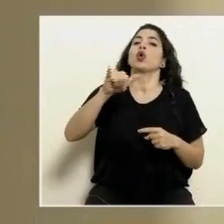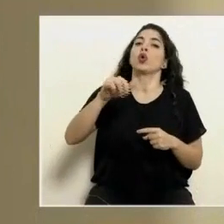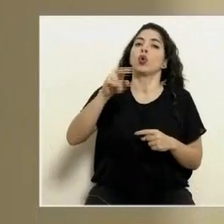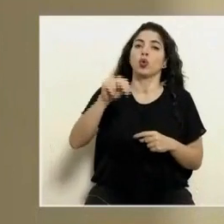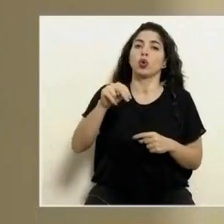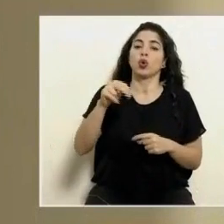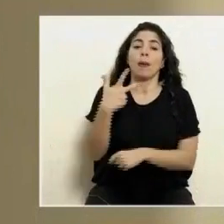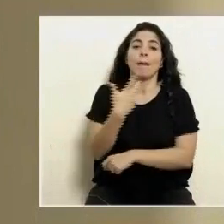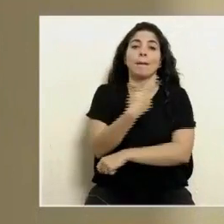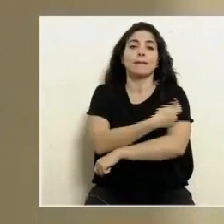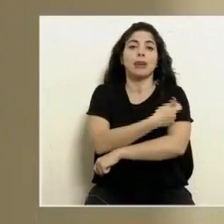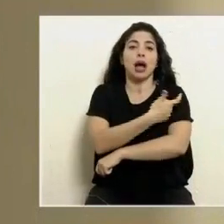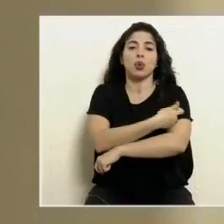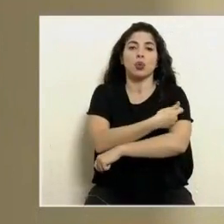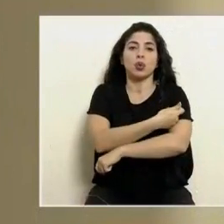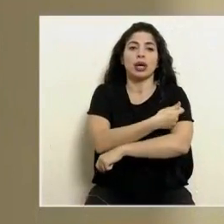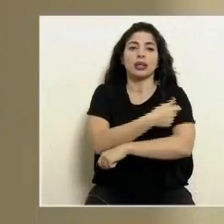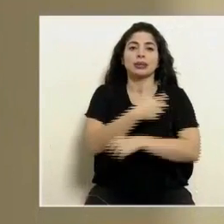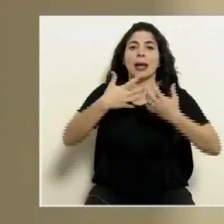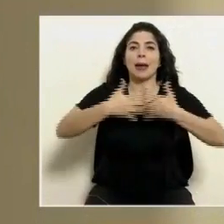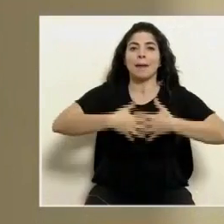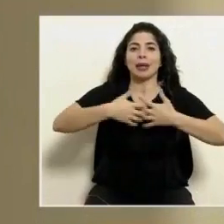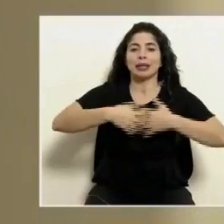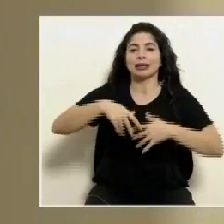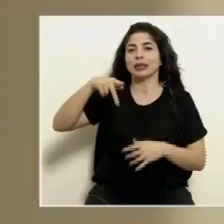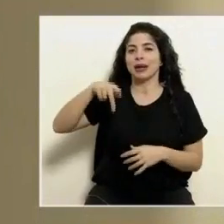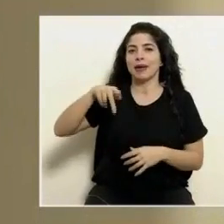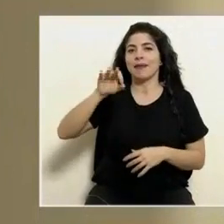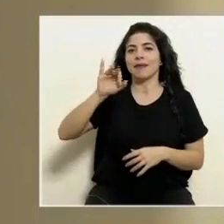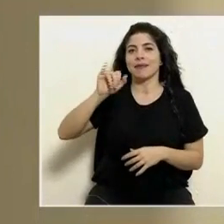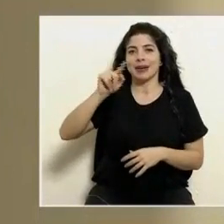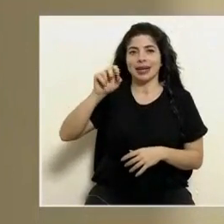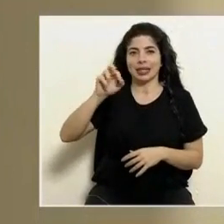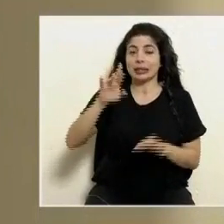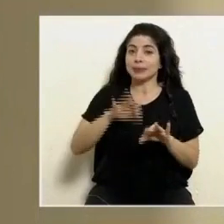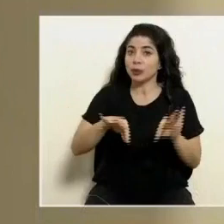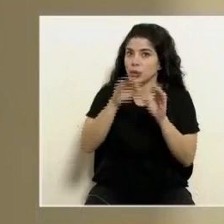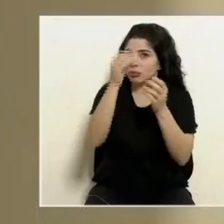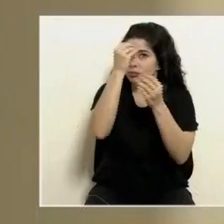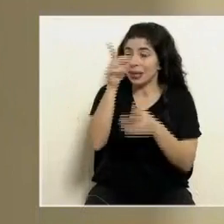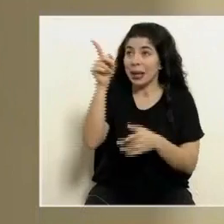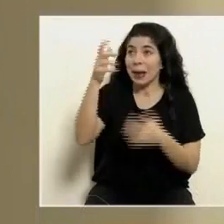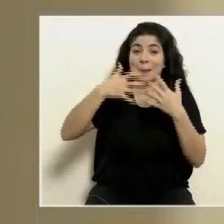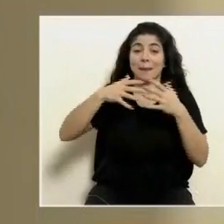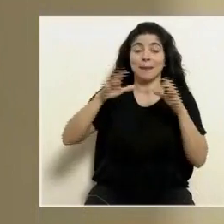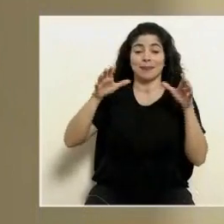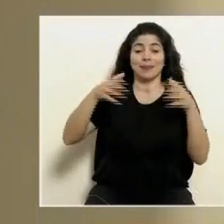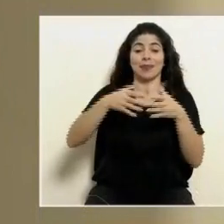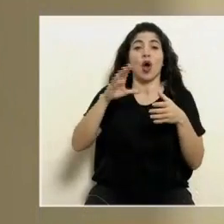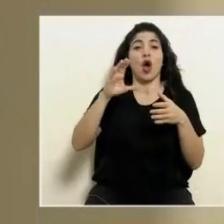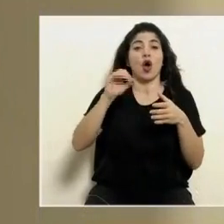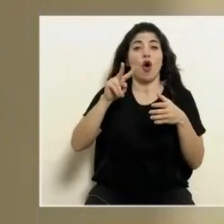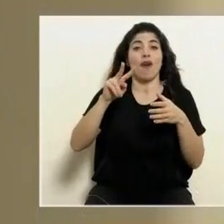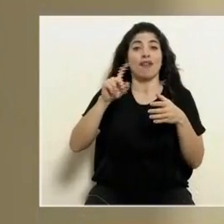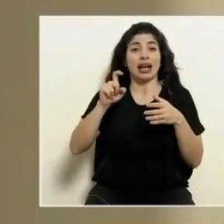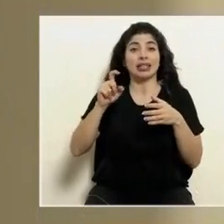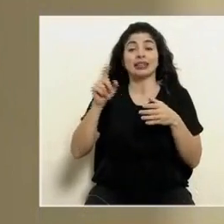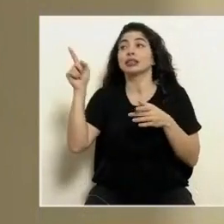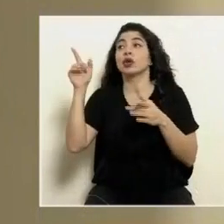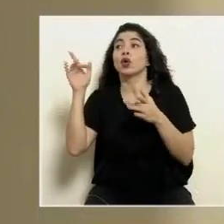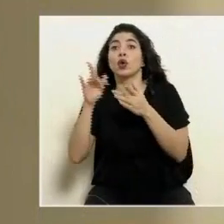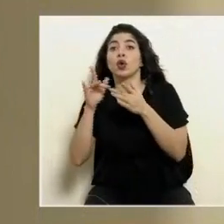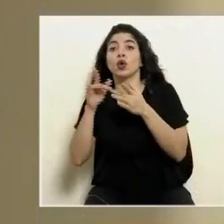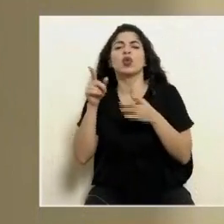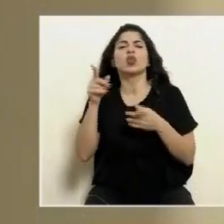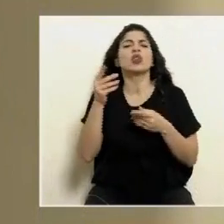serían dosis de la empresa Pfizer. También es importante recordar que el mecanismo COVAX, estas ventanas que menciono, lo que